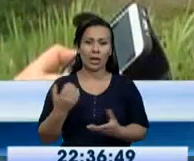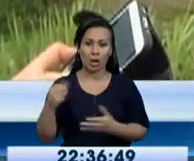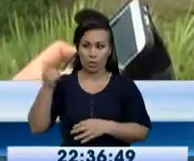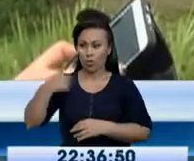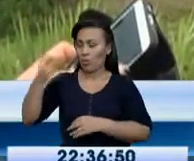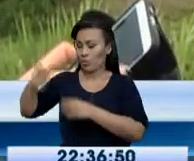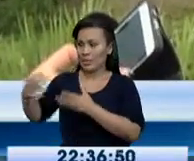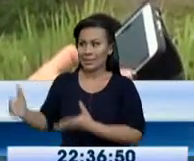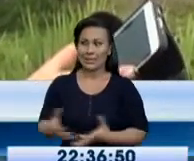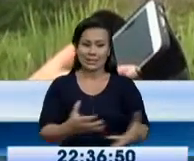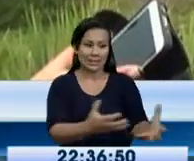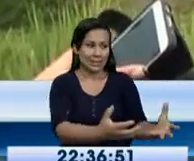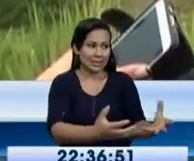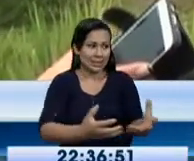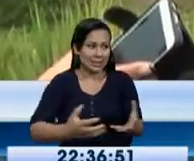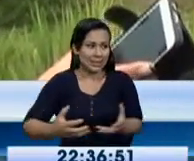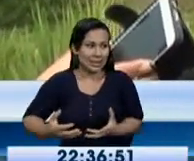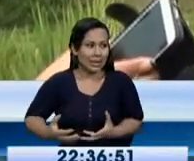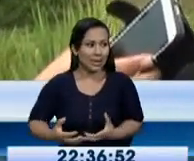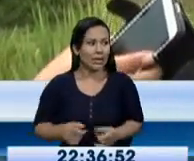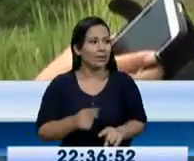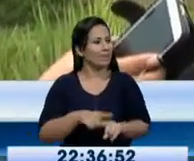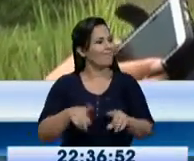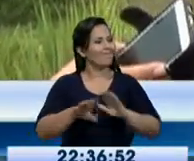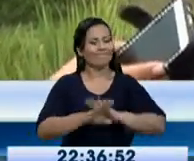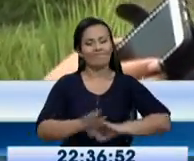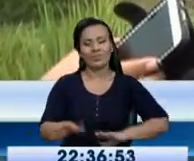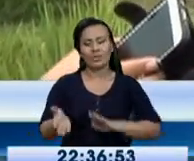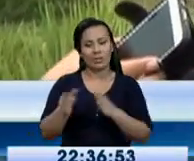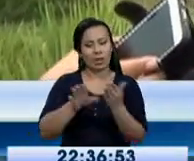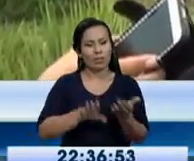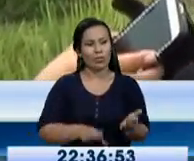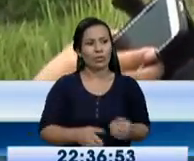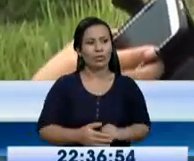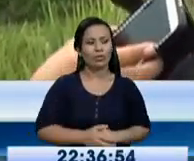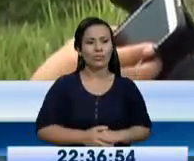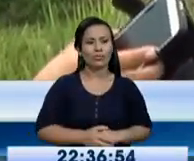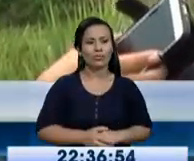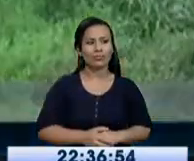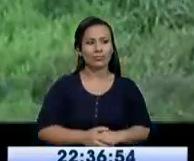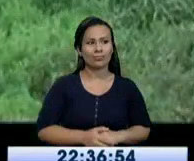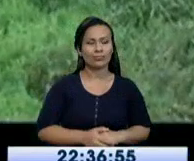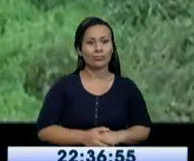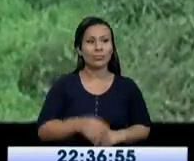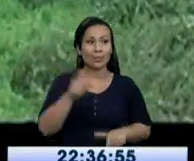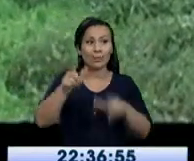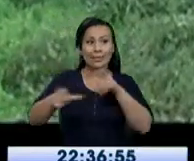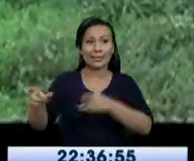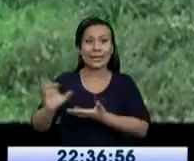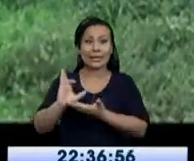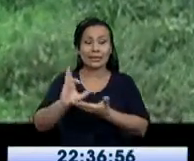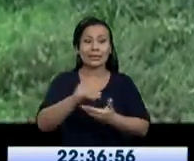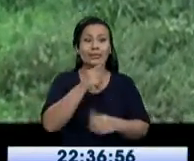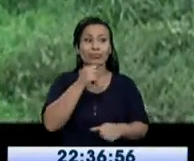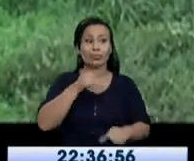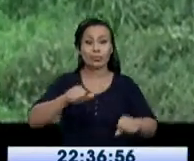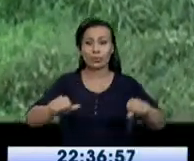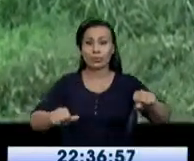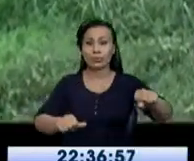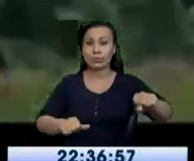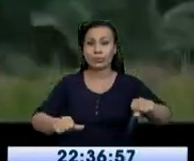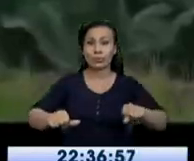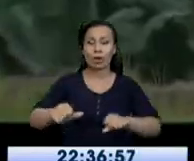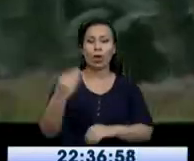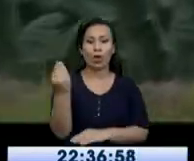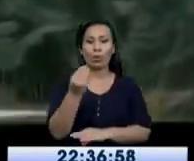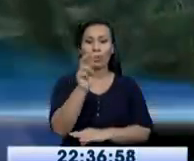Lo sacamos, pero ya dijeron los demás muchachos que ya estaba muerto y lo jalamos hacia afuera, no me dejamos ahí nomás. Según testigos, el piloto de 24 años